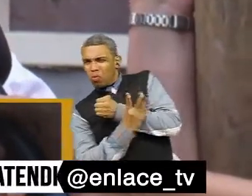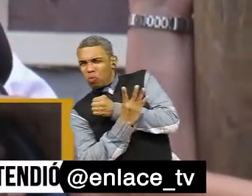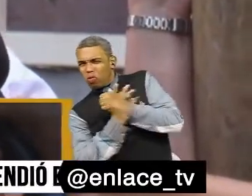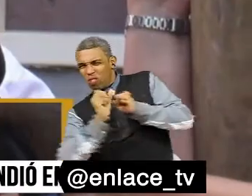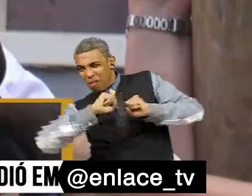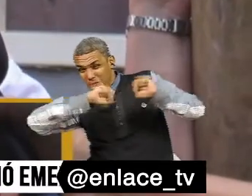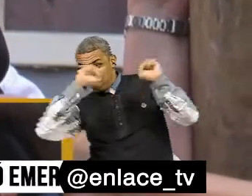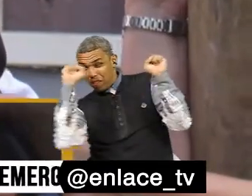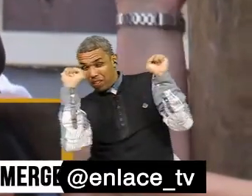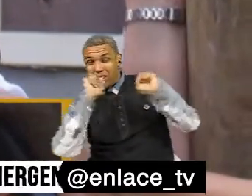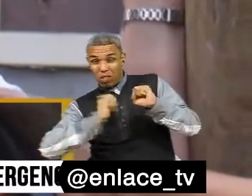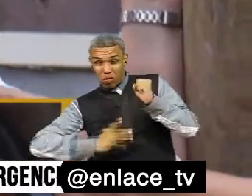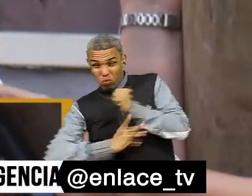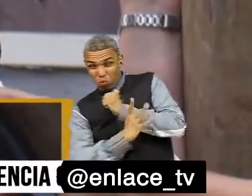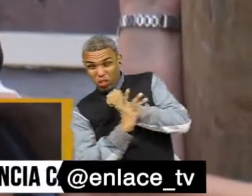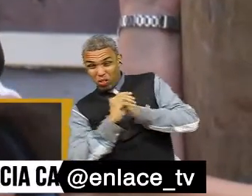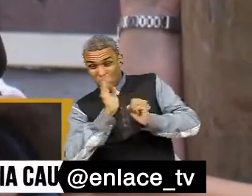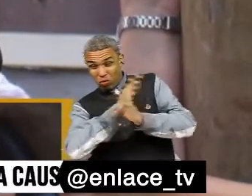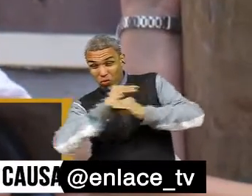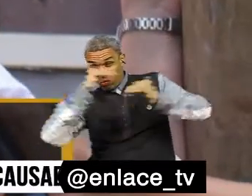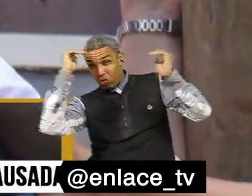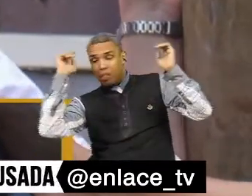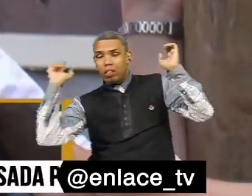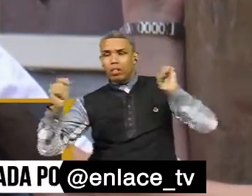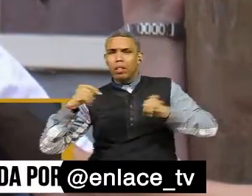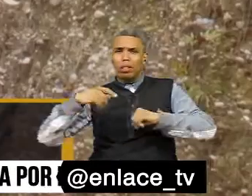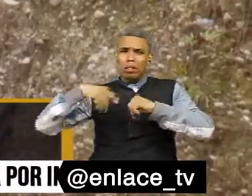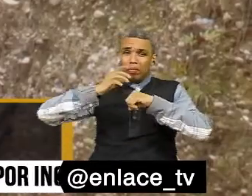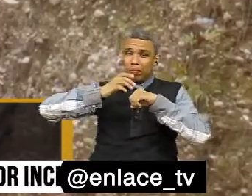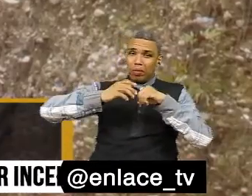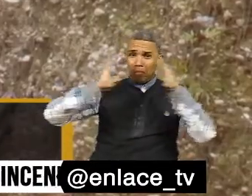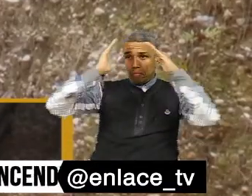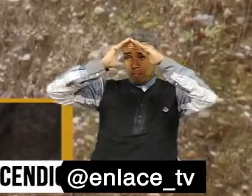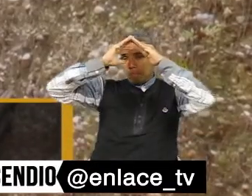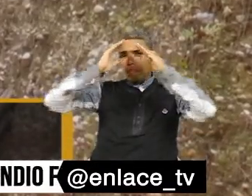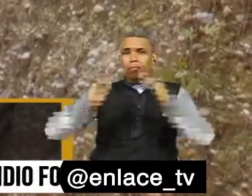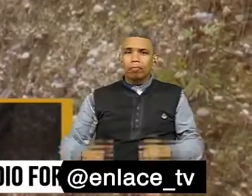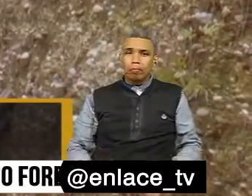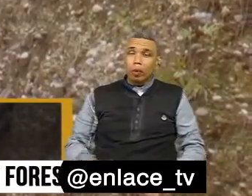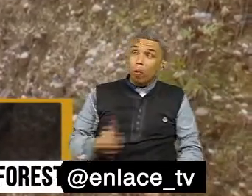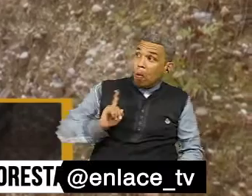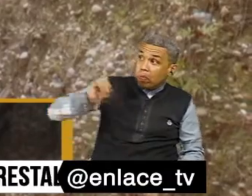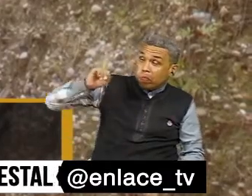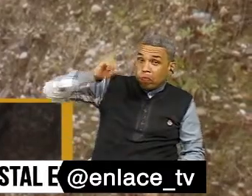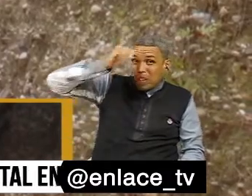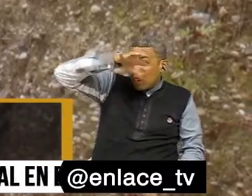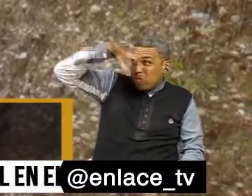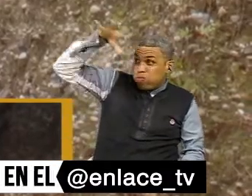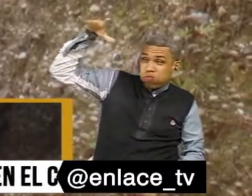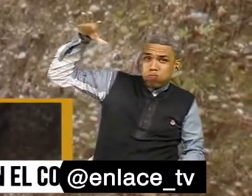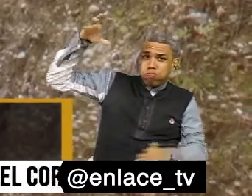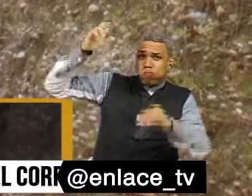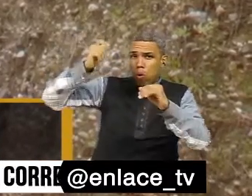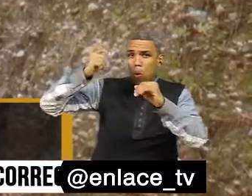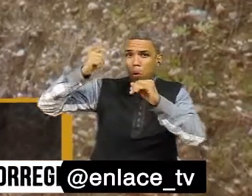se derrumbó un barranco que perjudicó la casa de mi vecino, de mi vecina Yurani Pimienta,